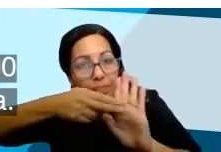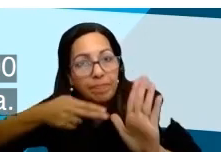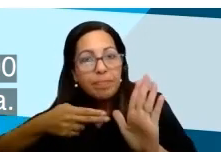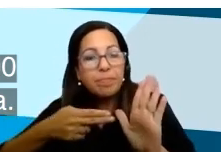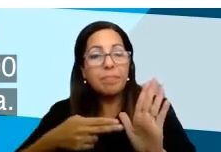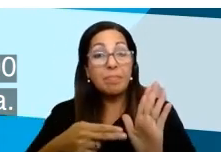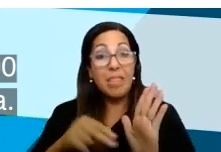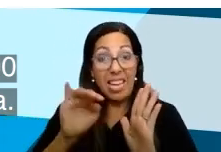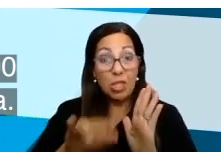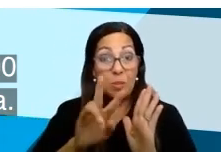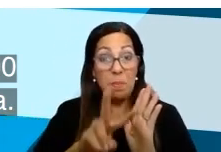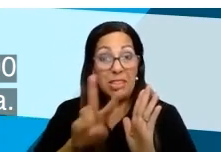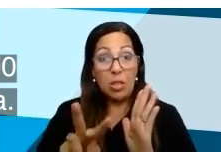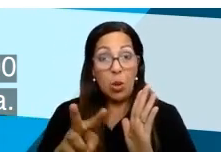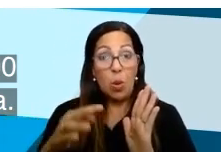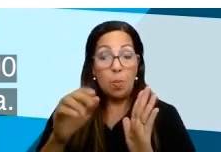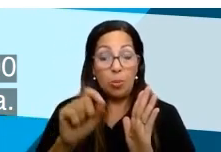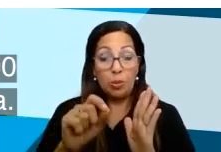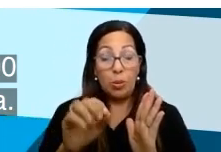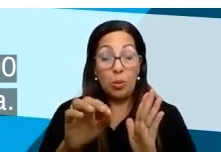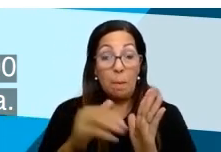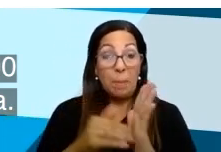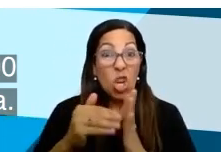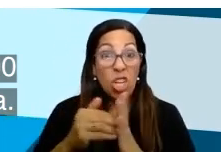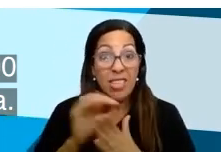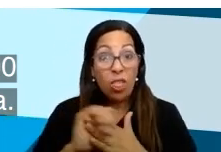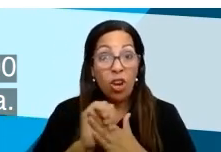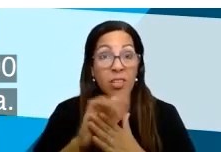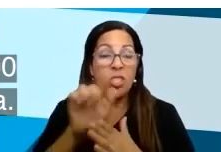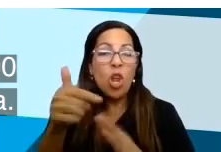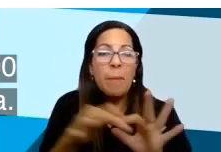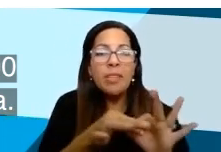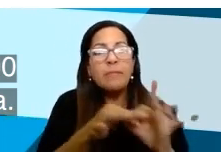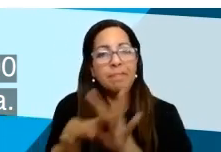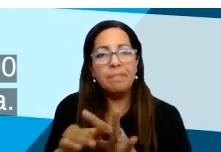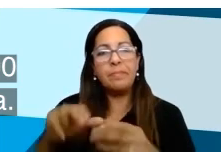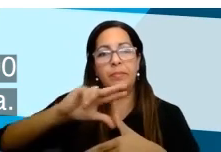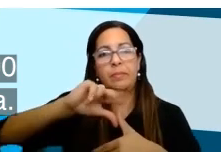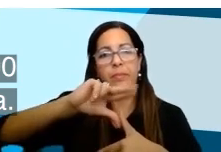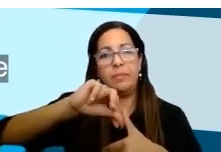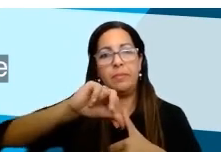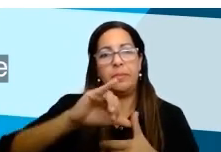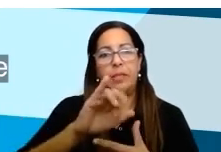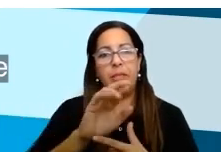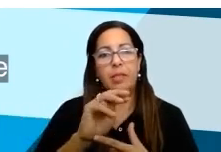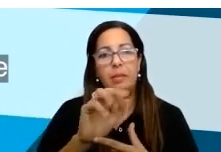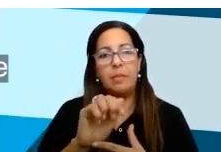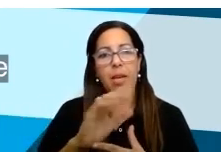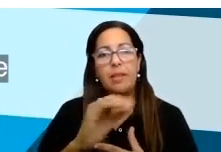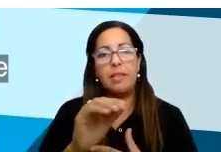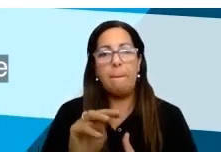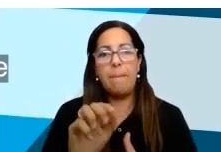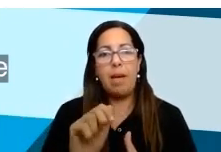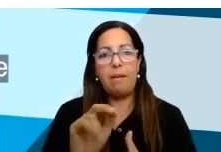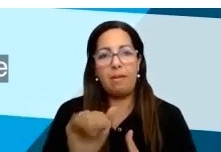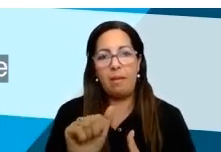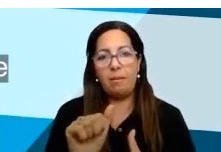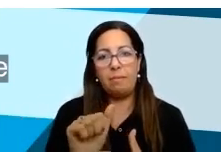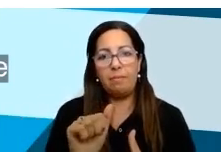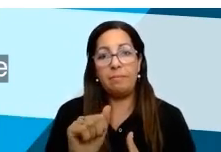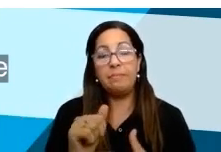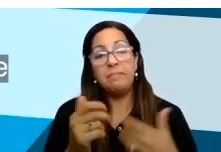20.200 millones de dólares están atados única y exclusivamente a los huracanes Irma y María. Sí les tengo que